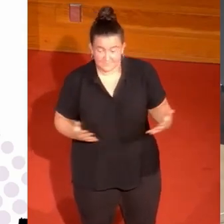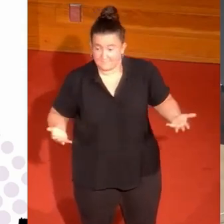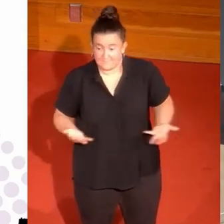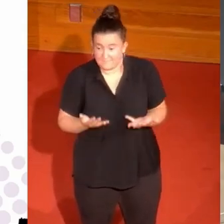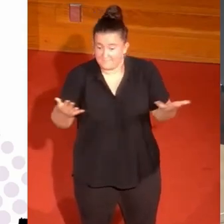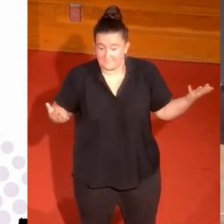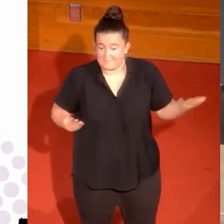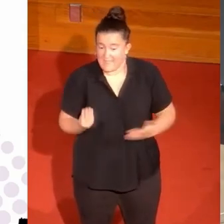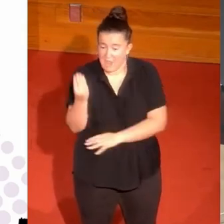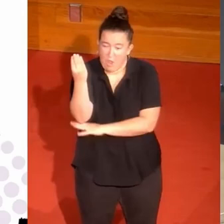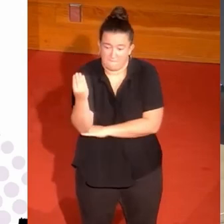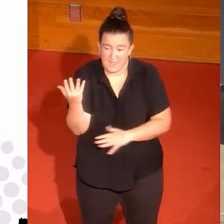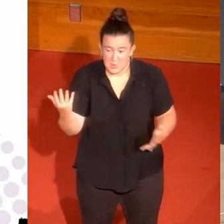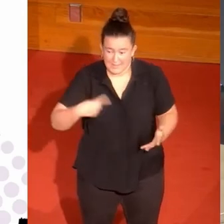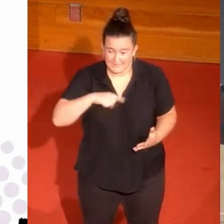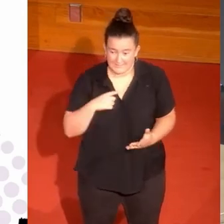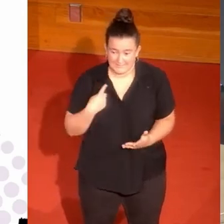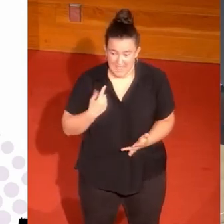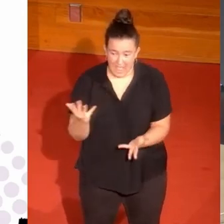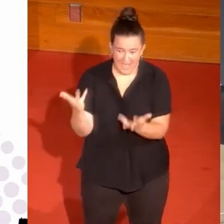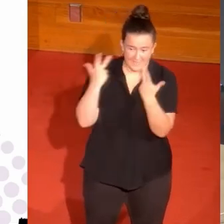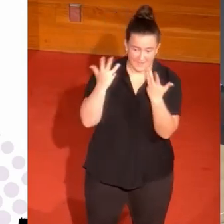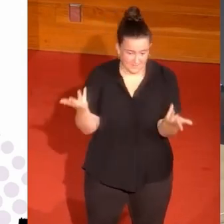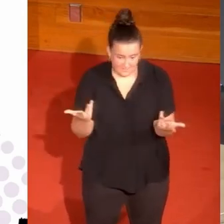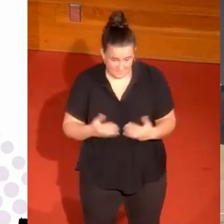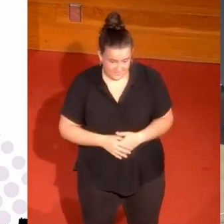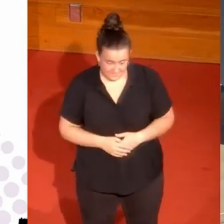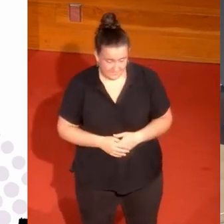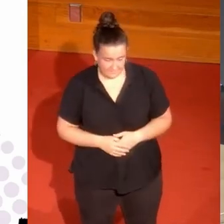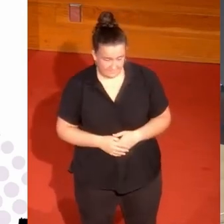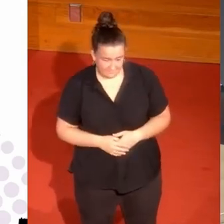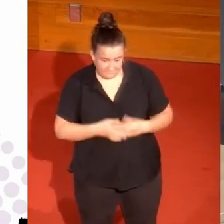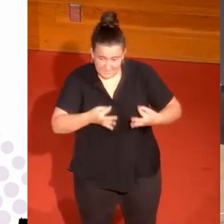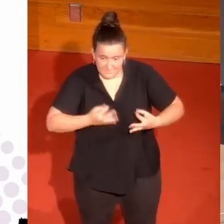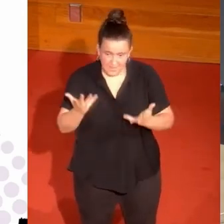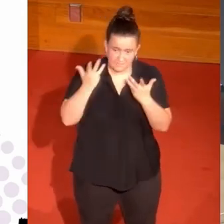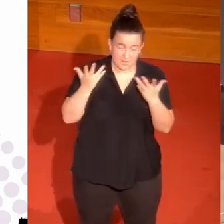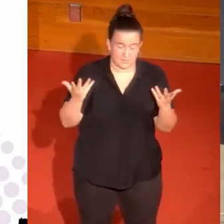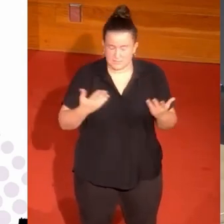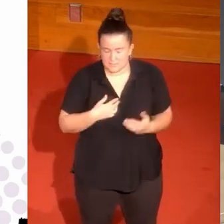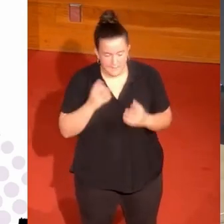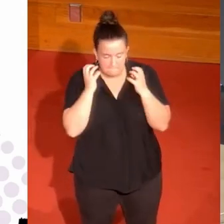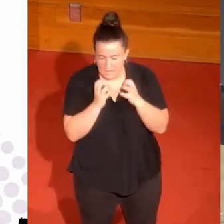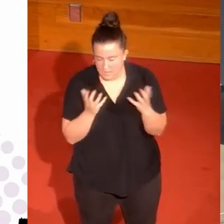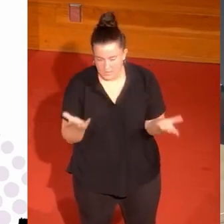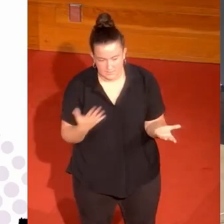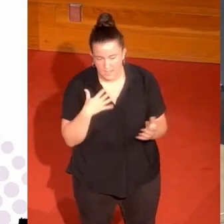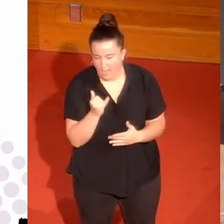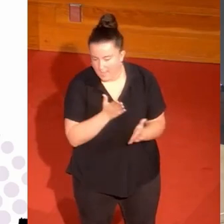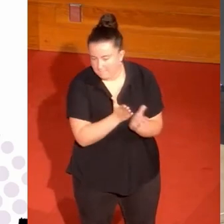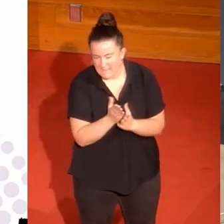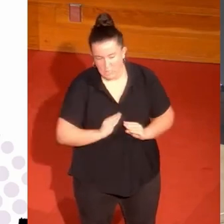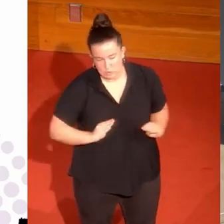estas figuras que que que nos atacan constantemente y que nos que es que m tiene sus propios medios